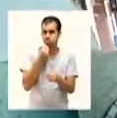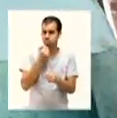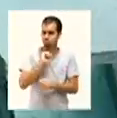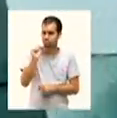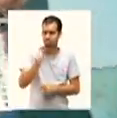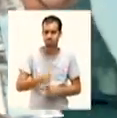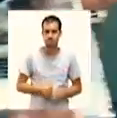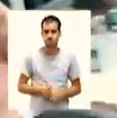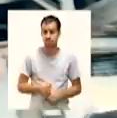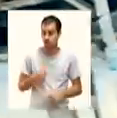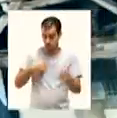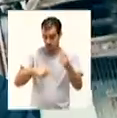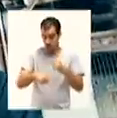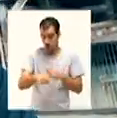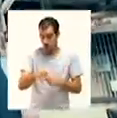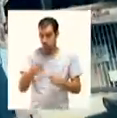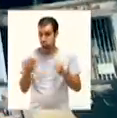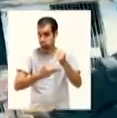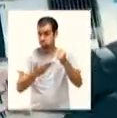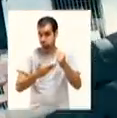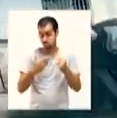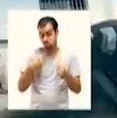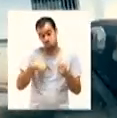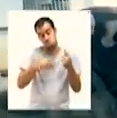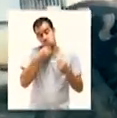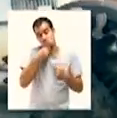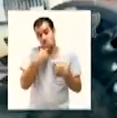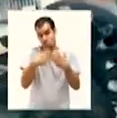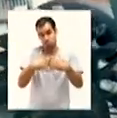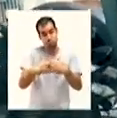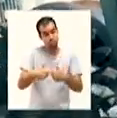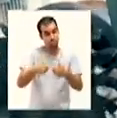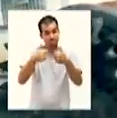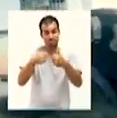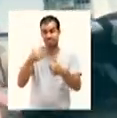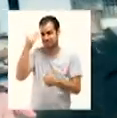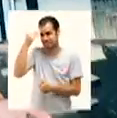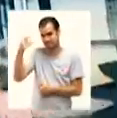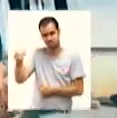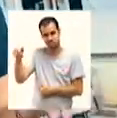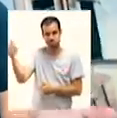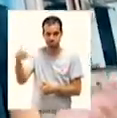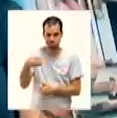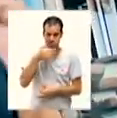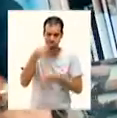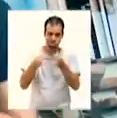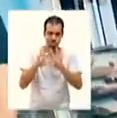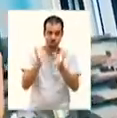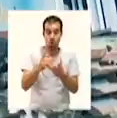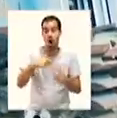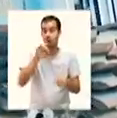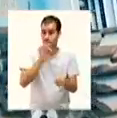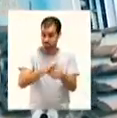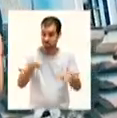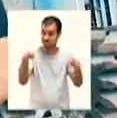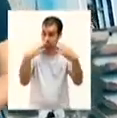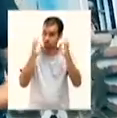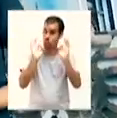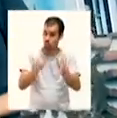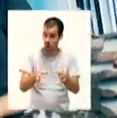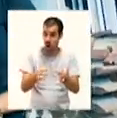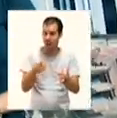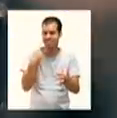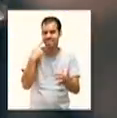Y a ustedes, amigos, los invito a comenzar el recorrido en la tarde de hoy, disfrutando de las maravillas de la producción azucarera en la provincia de Matanzas, desde el